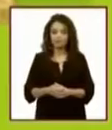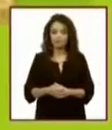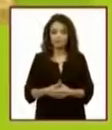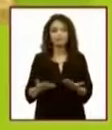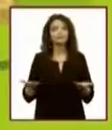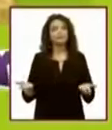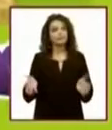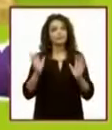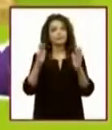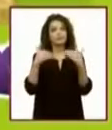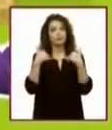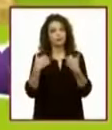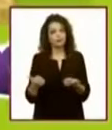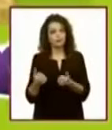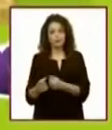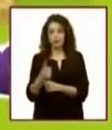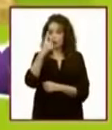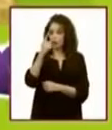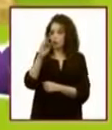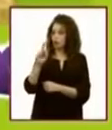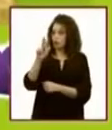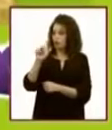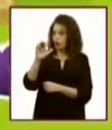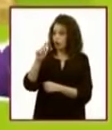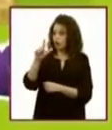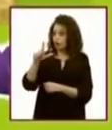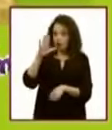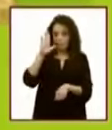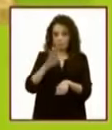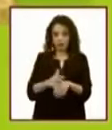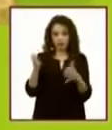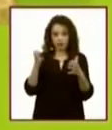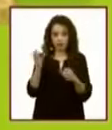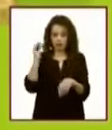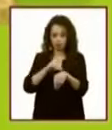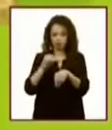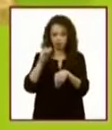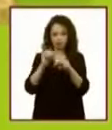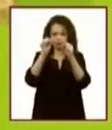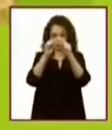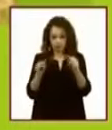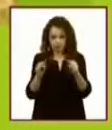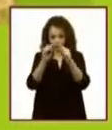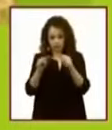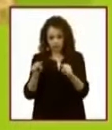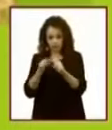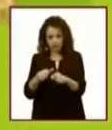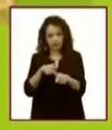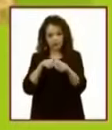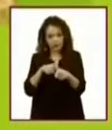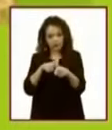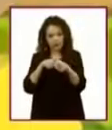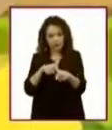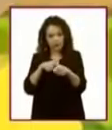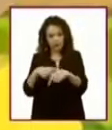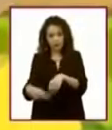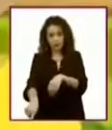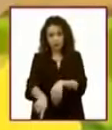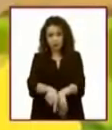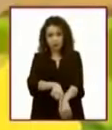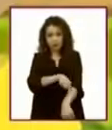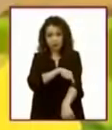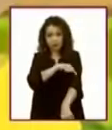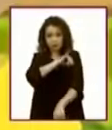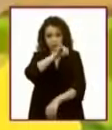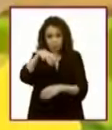Entonces, en un fractal, mientras más segmentos agregas, el perímetro sigue creciendo. Es infinito. Sí,